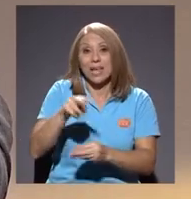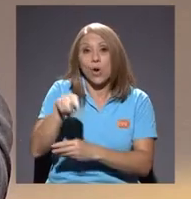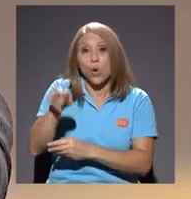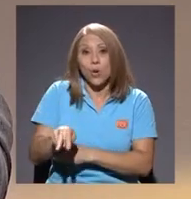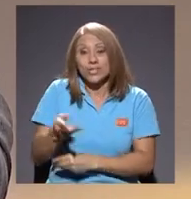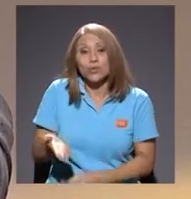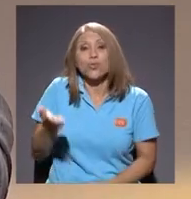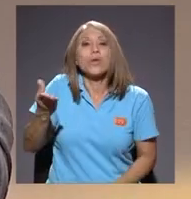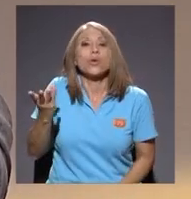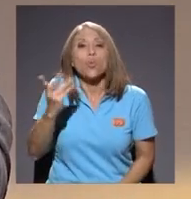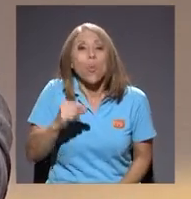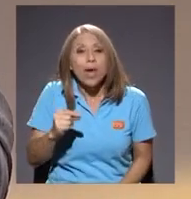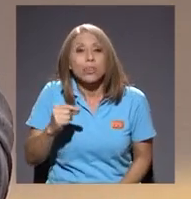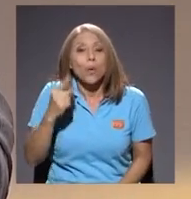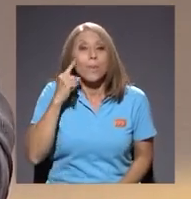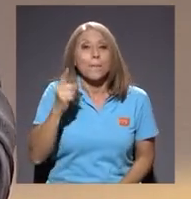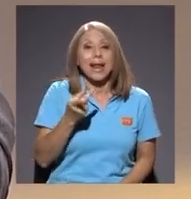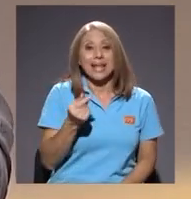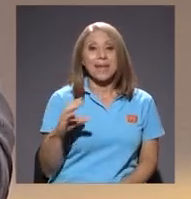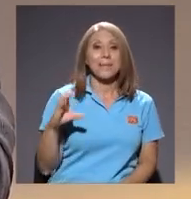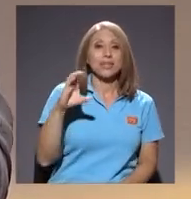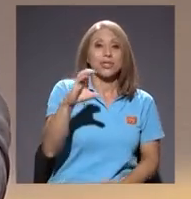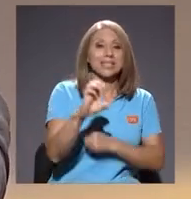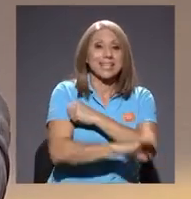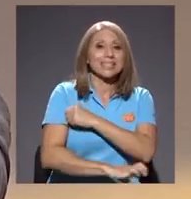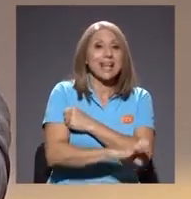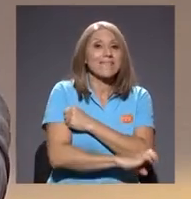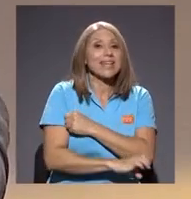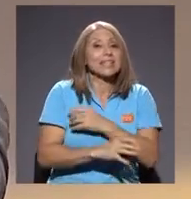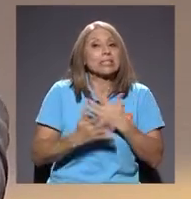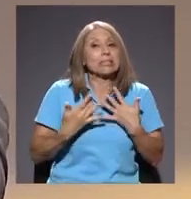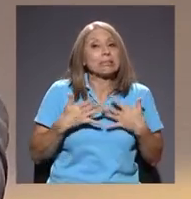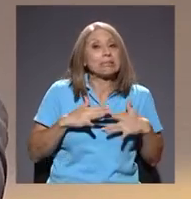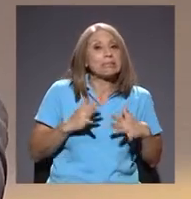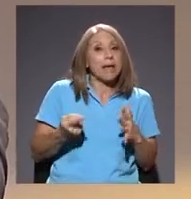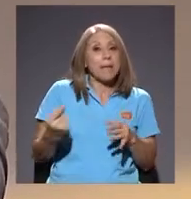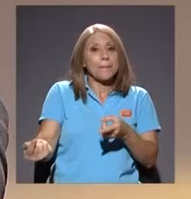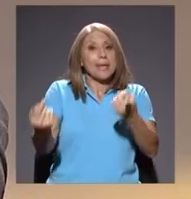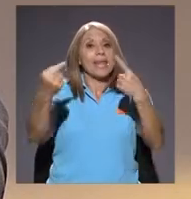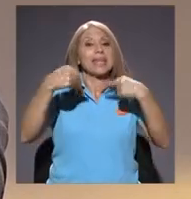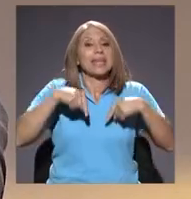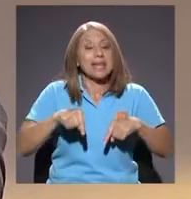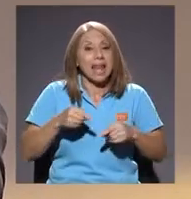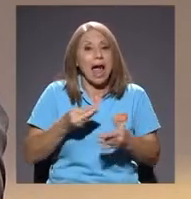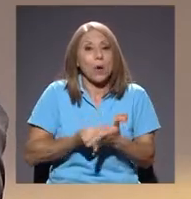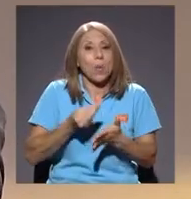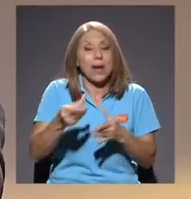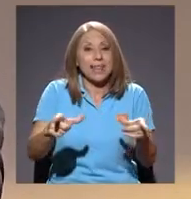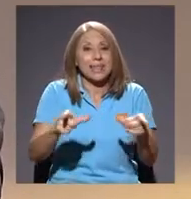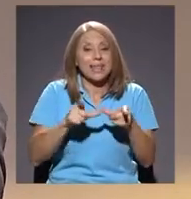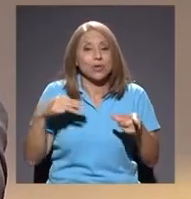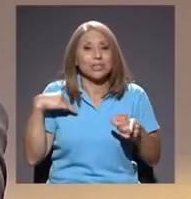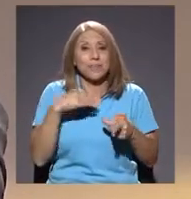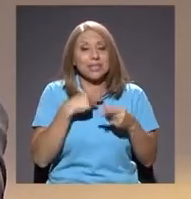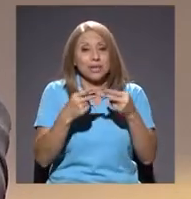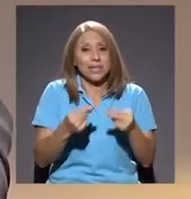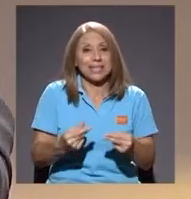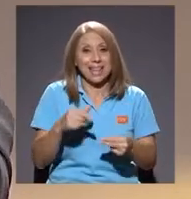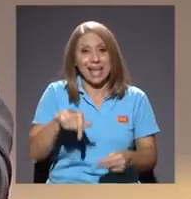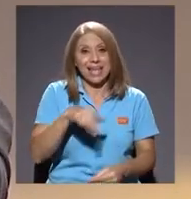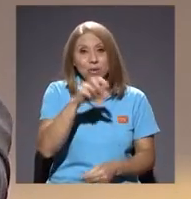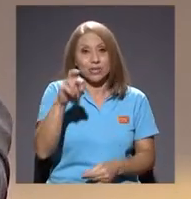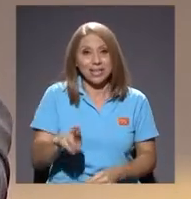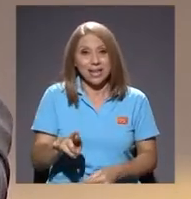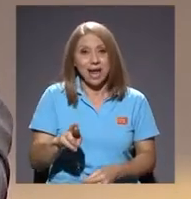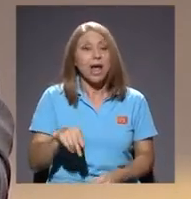quieran jugar ese en riesgo cambiario de venir a invertir en costa rica en títulos de administración así que sí eso es un premio que ha